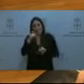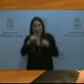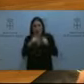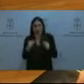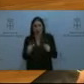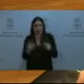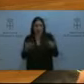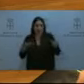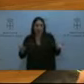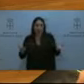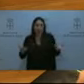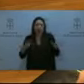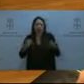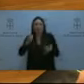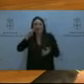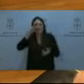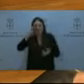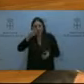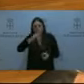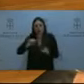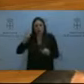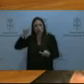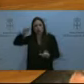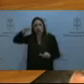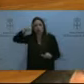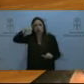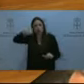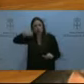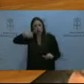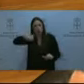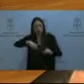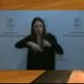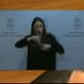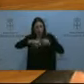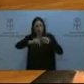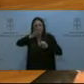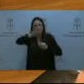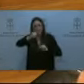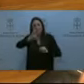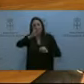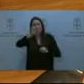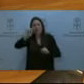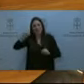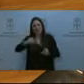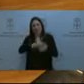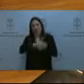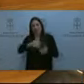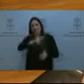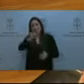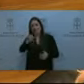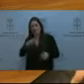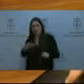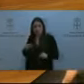oiga, después de más de 13 años de obra y más de 3.300 millones de euros, que no haya